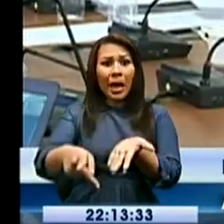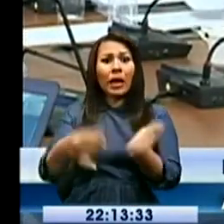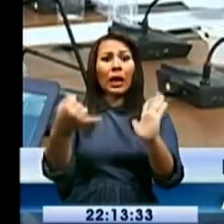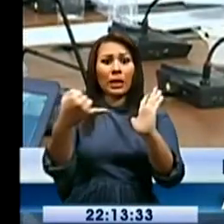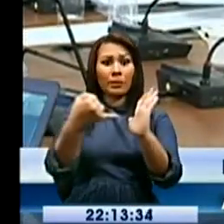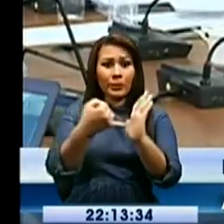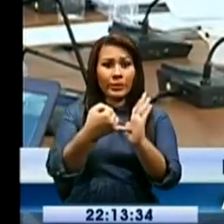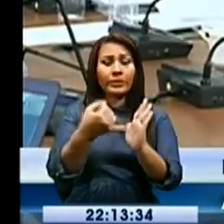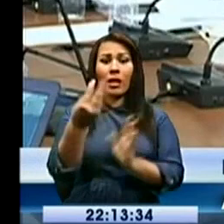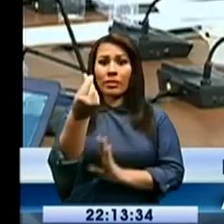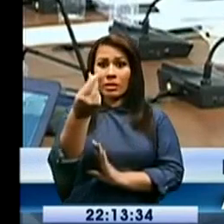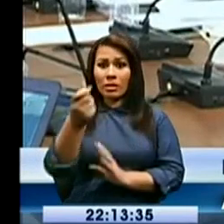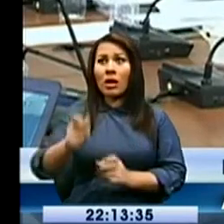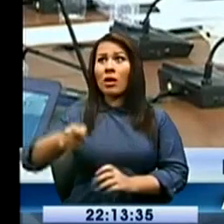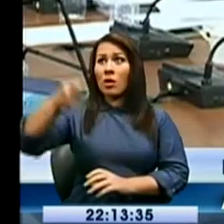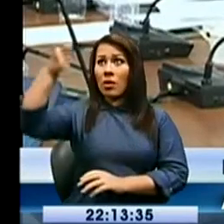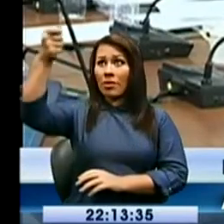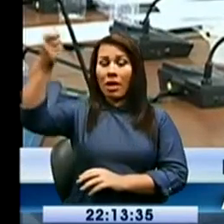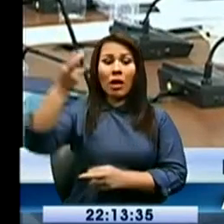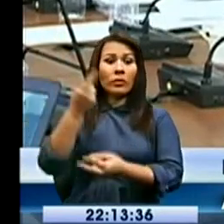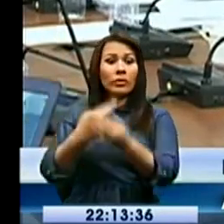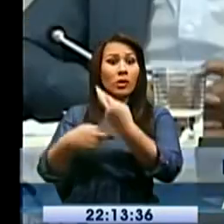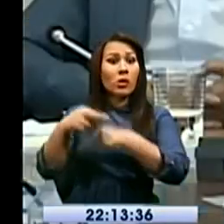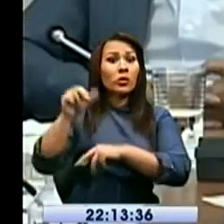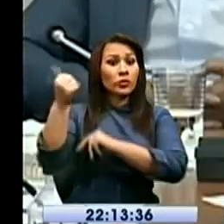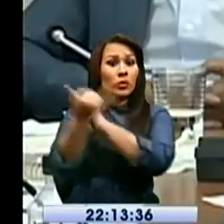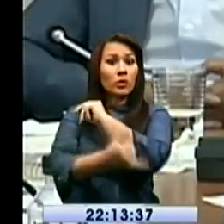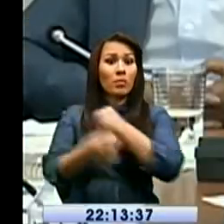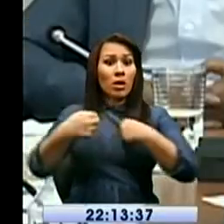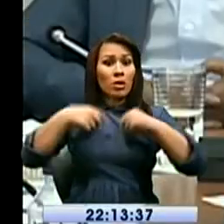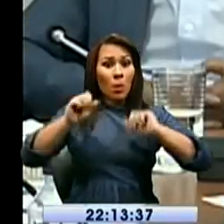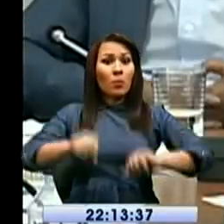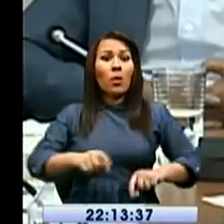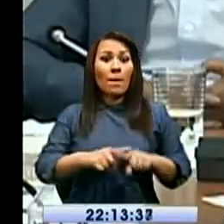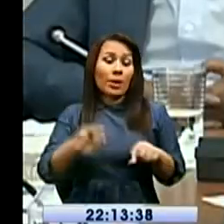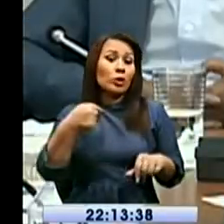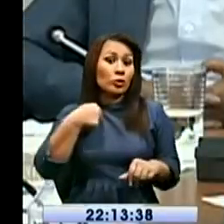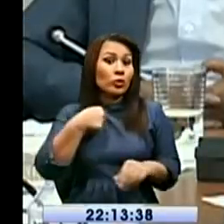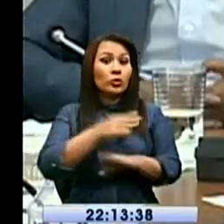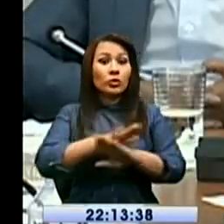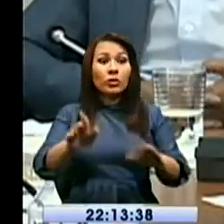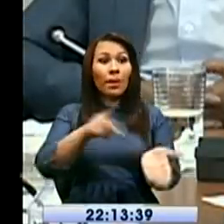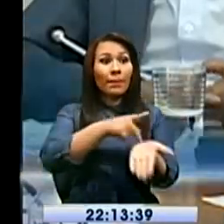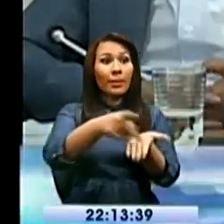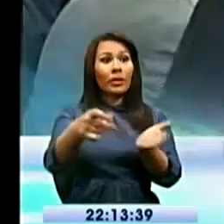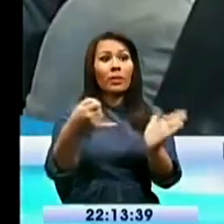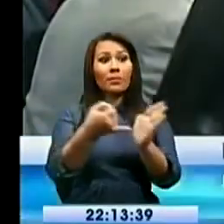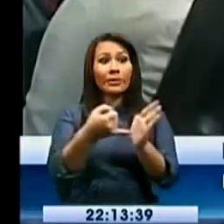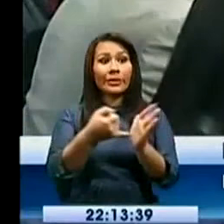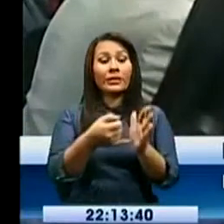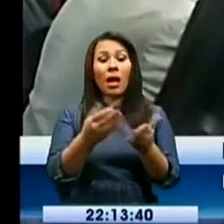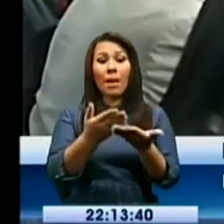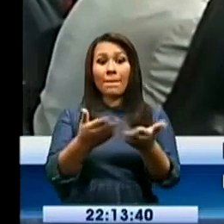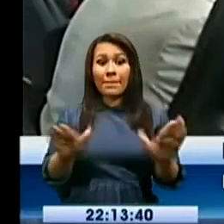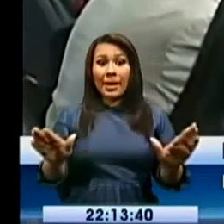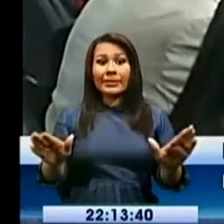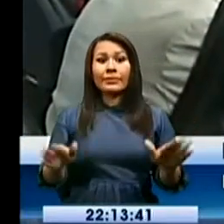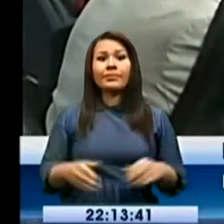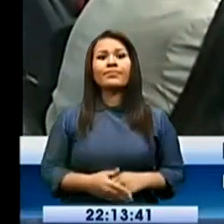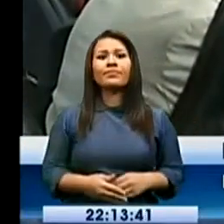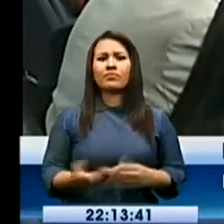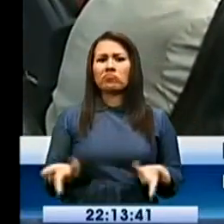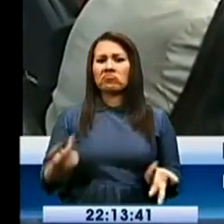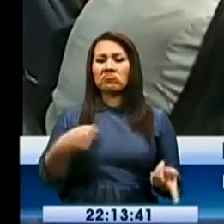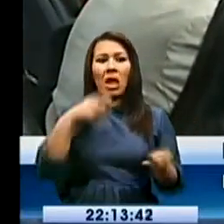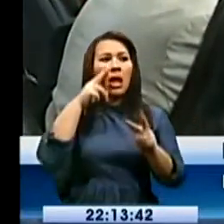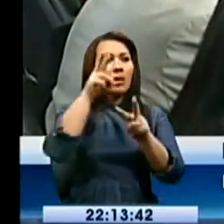capitales y tenga una inversión fuera del país. La comisión solicitó a la presidencia de la Asamblea ampliar su radio de acción, pues pidieron que la